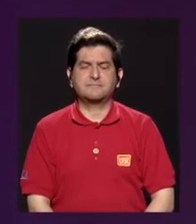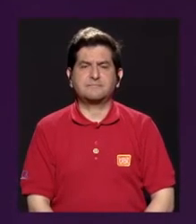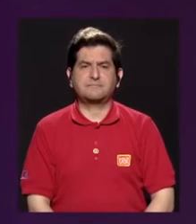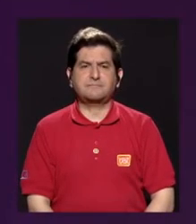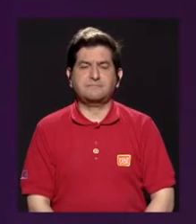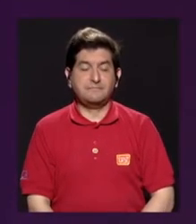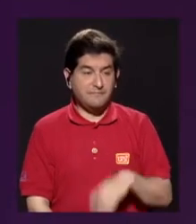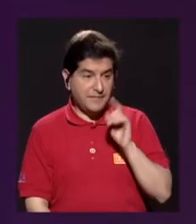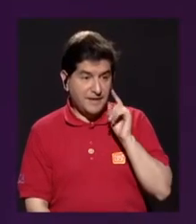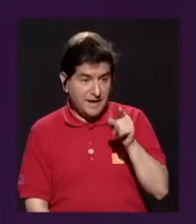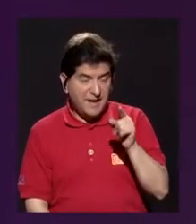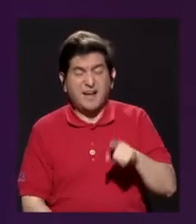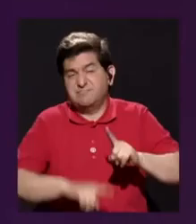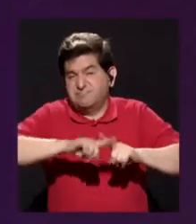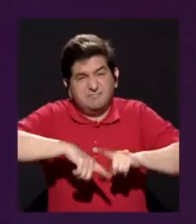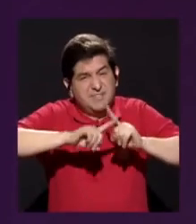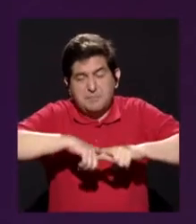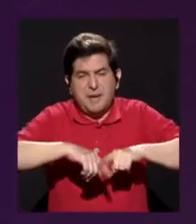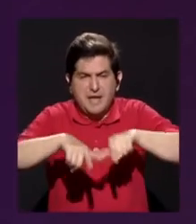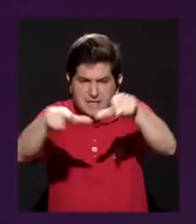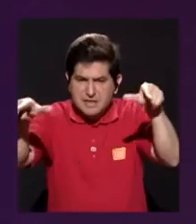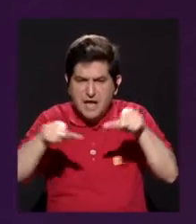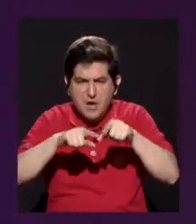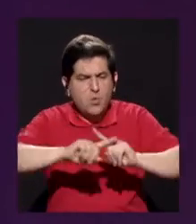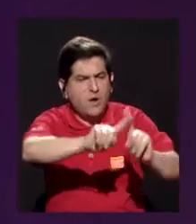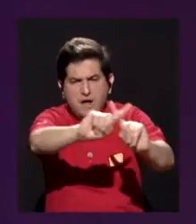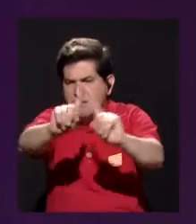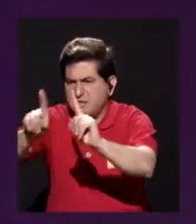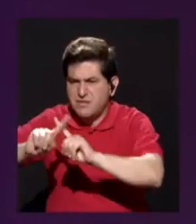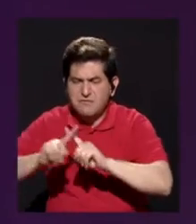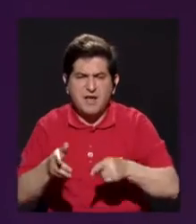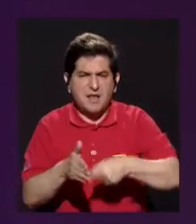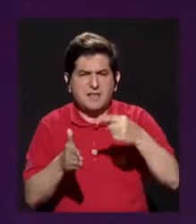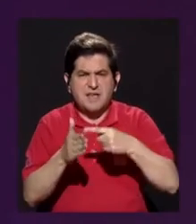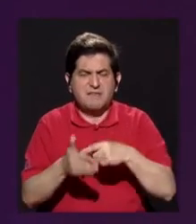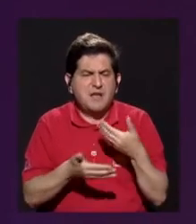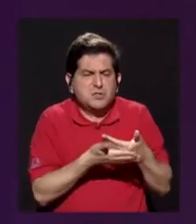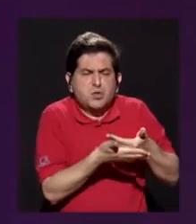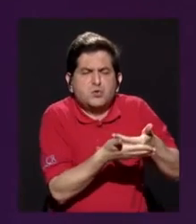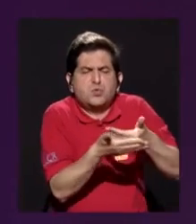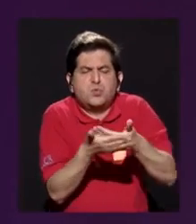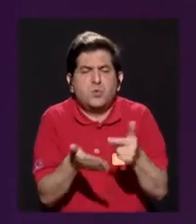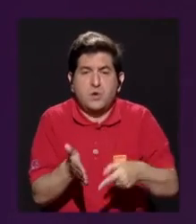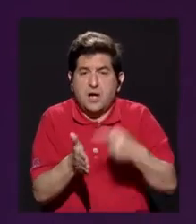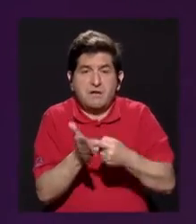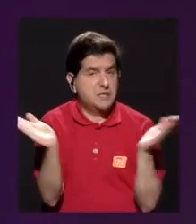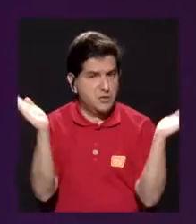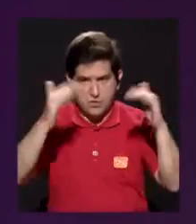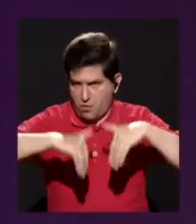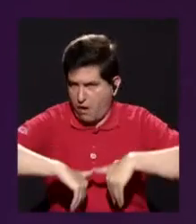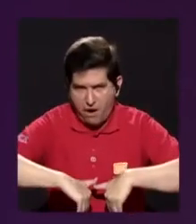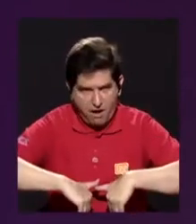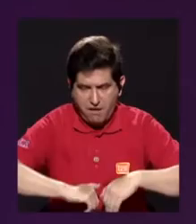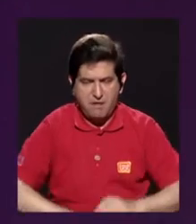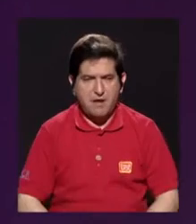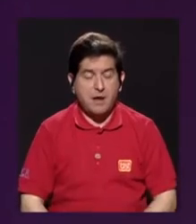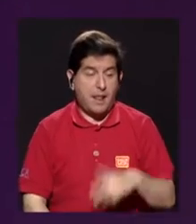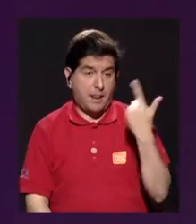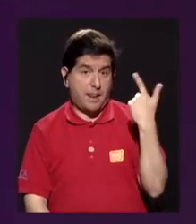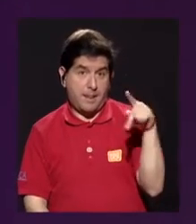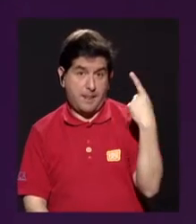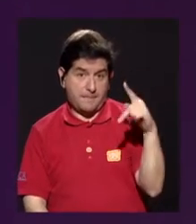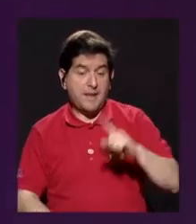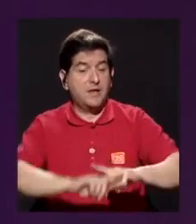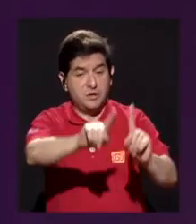O sea, es relativo, los terrenos son diferentes, a veces hay mucha agua, a veces no hay agua, la peligrosidad